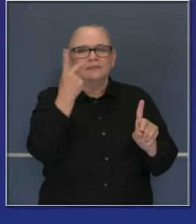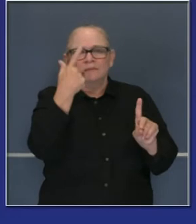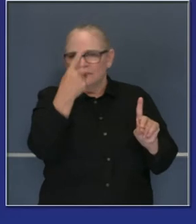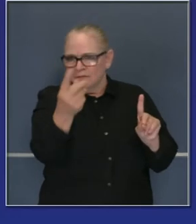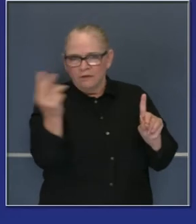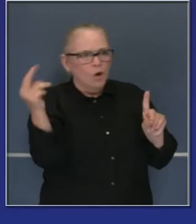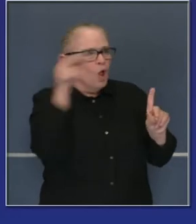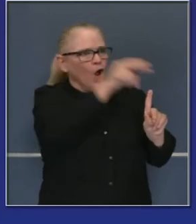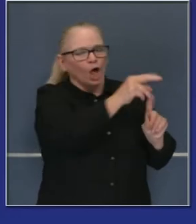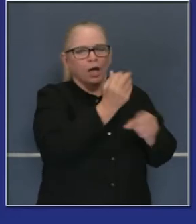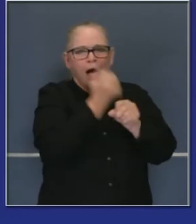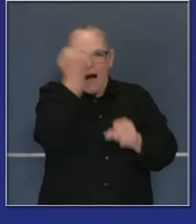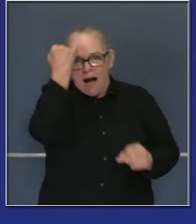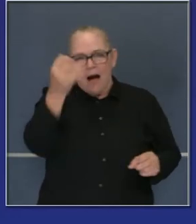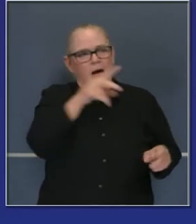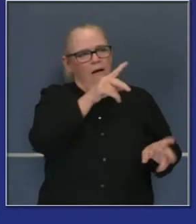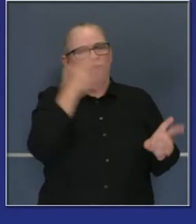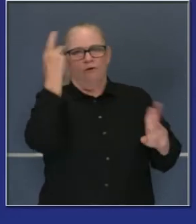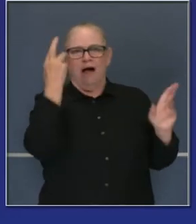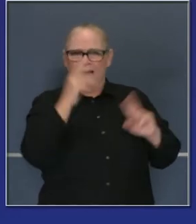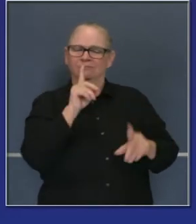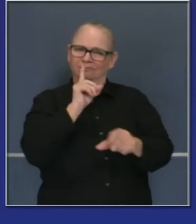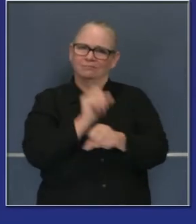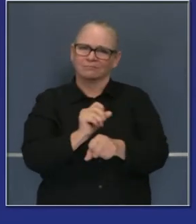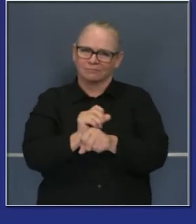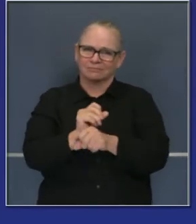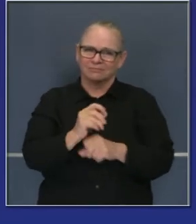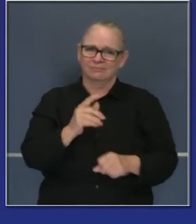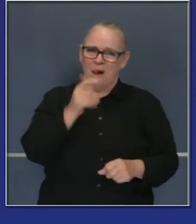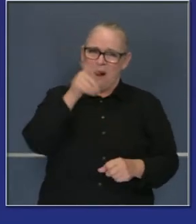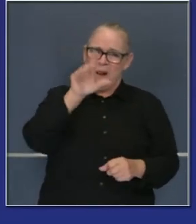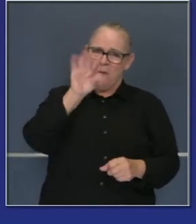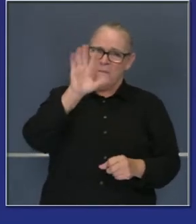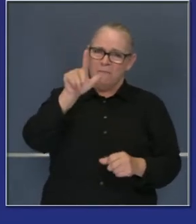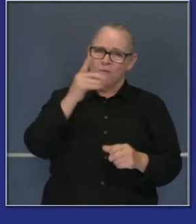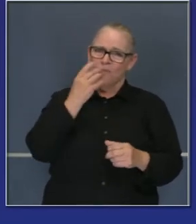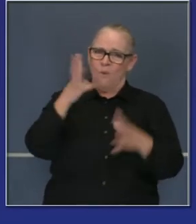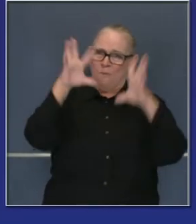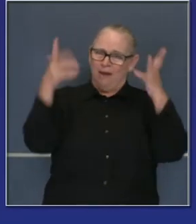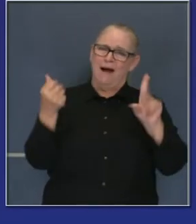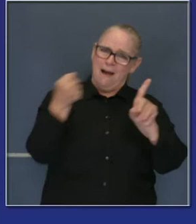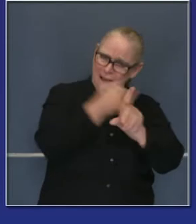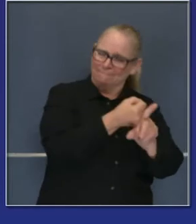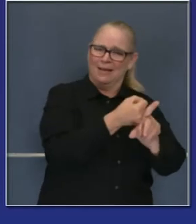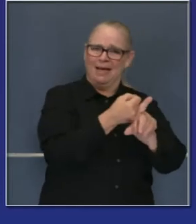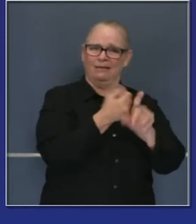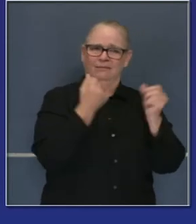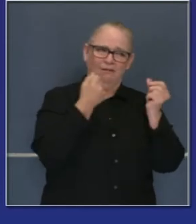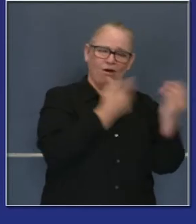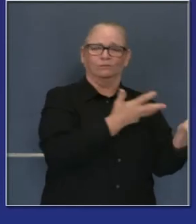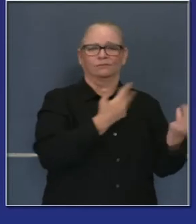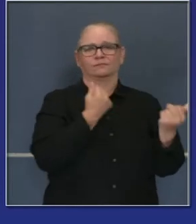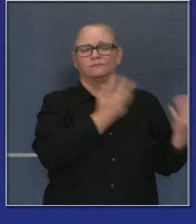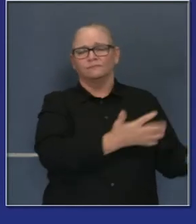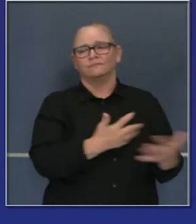incendios forestales está decir que llamamos un incendio de asbesto en una cosa es que